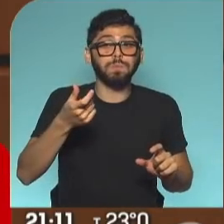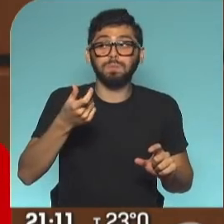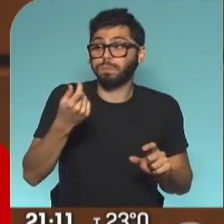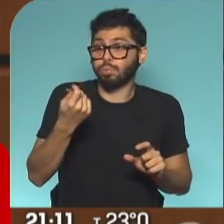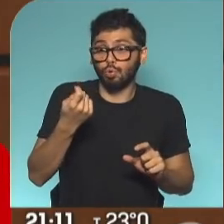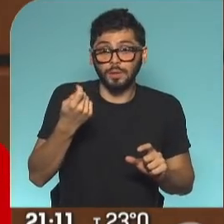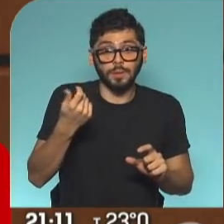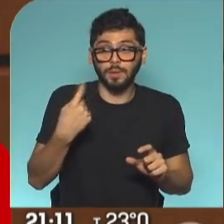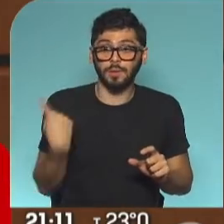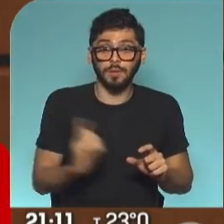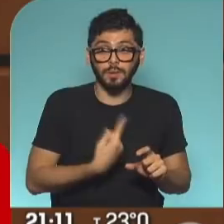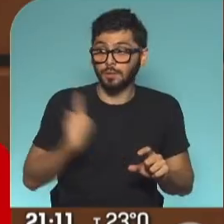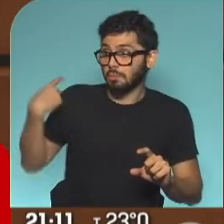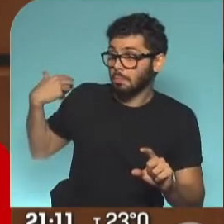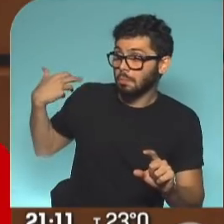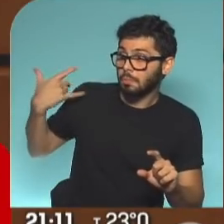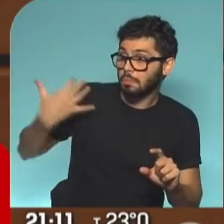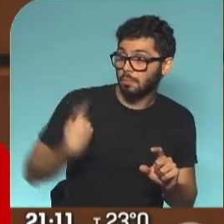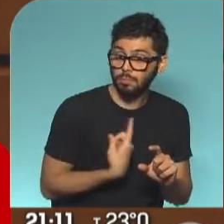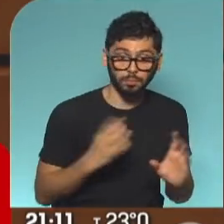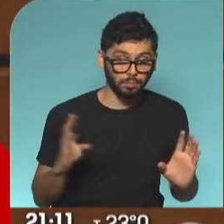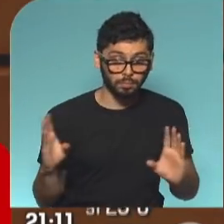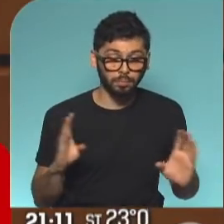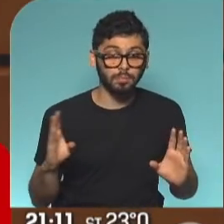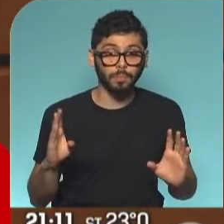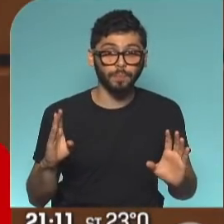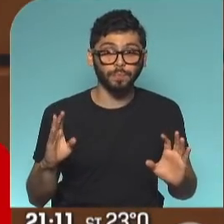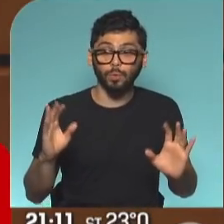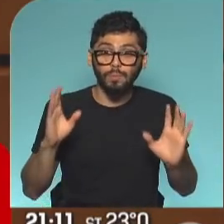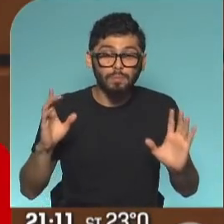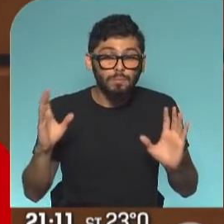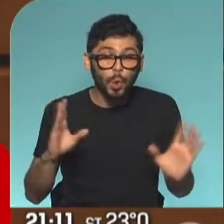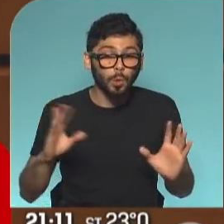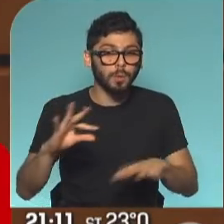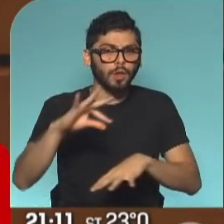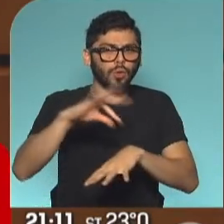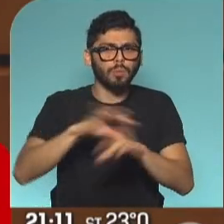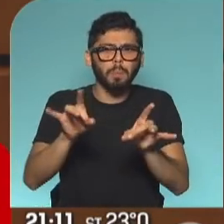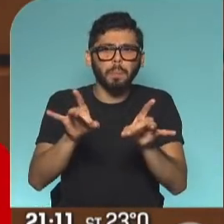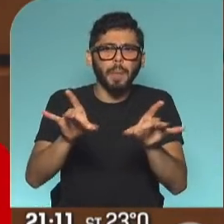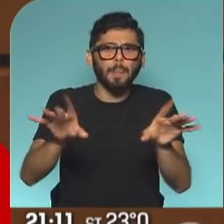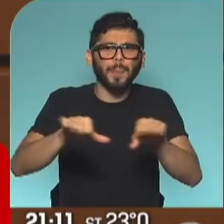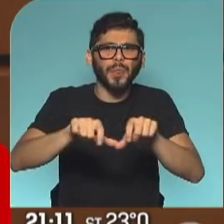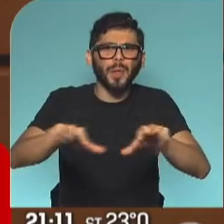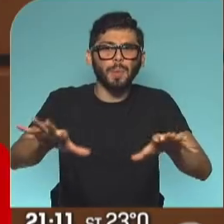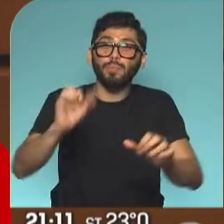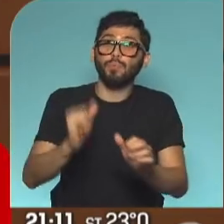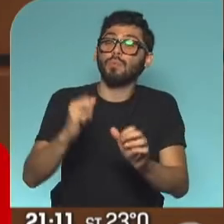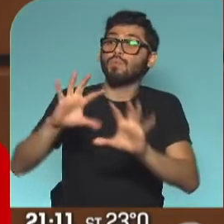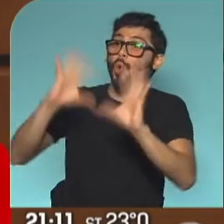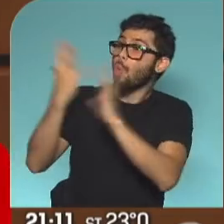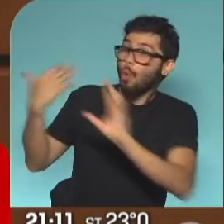privilegio de haber tenido que convivir en una pandemia. Esto no le pasa a la humanidad